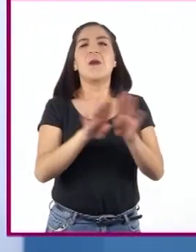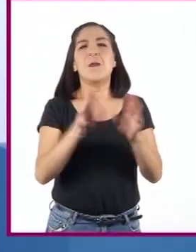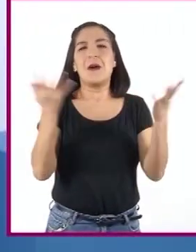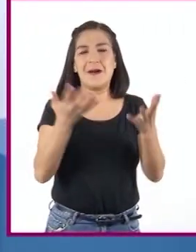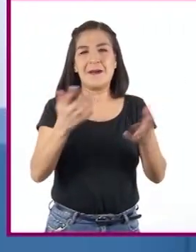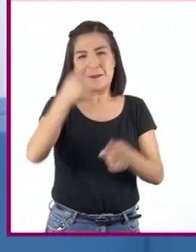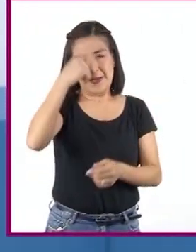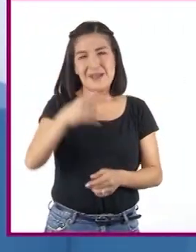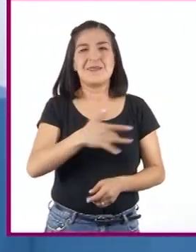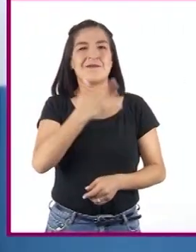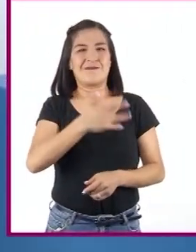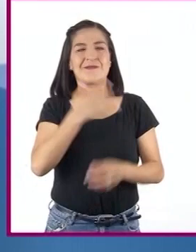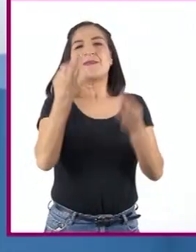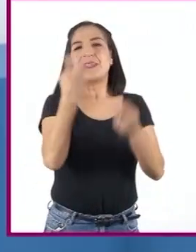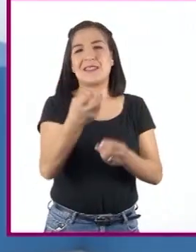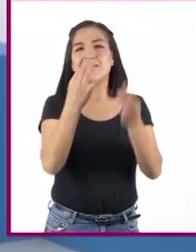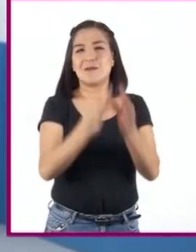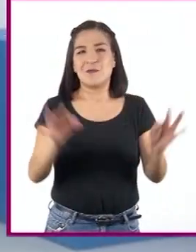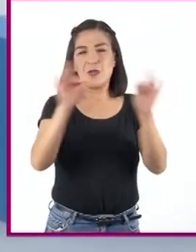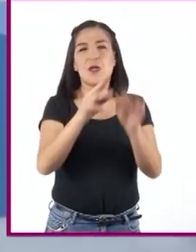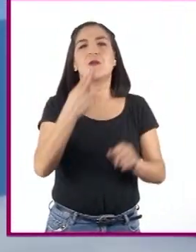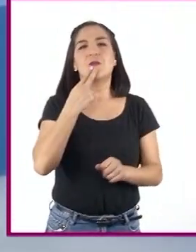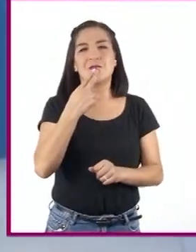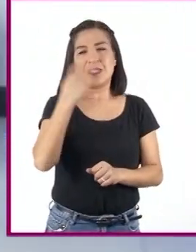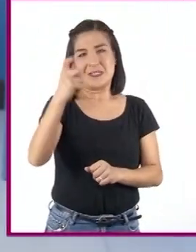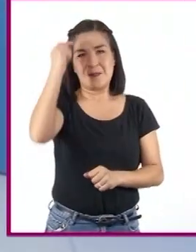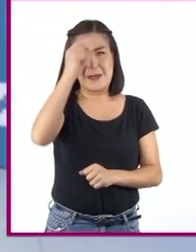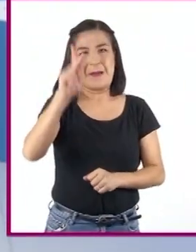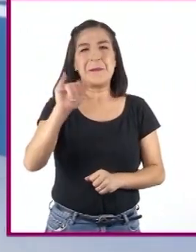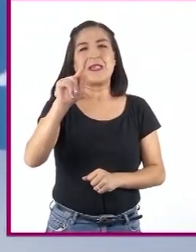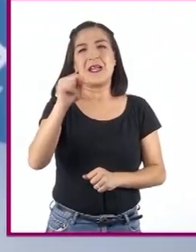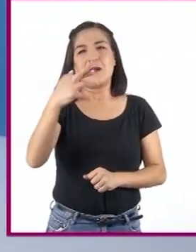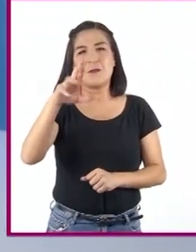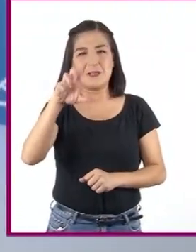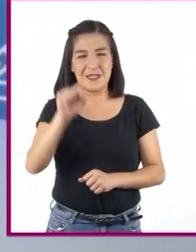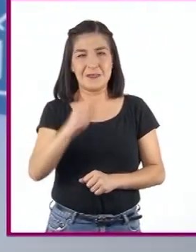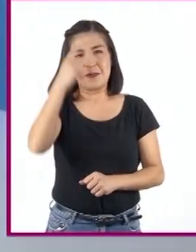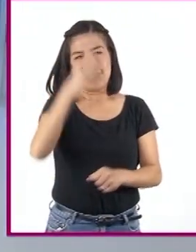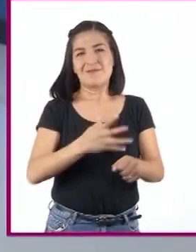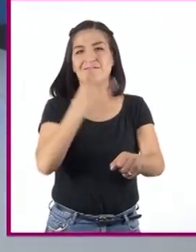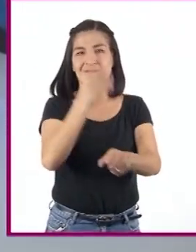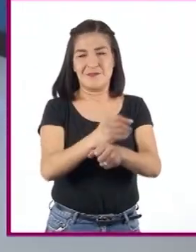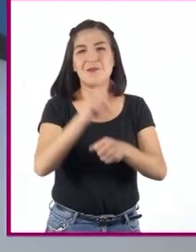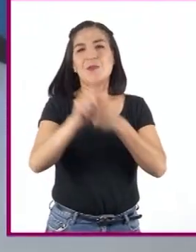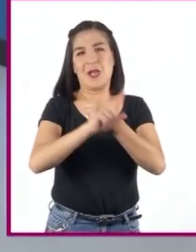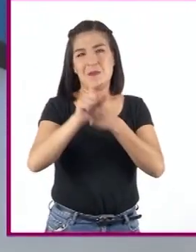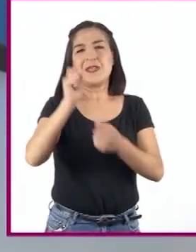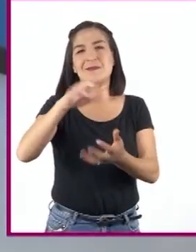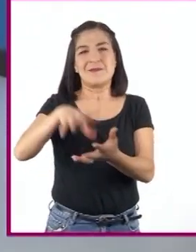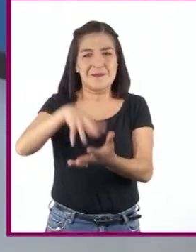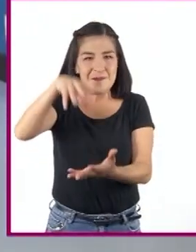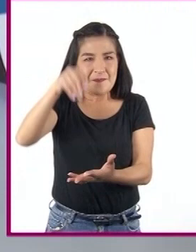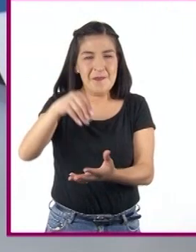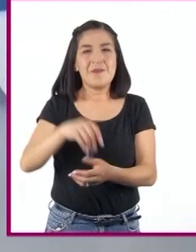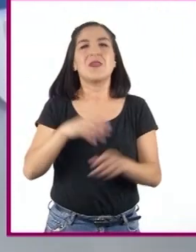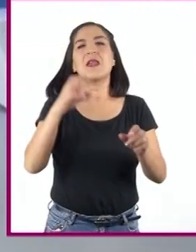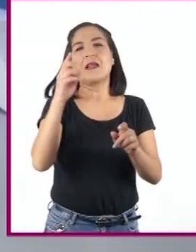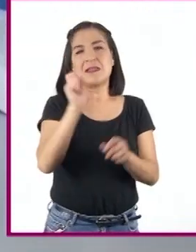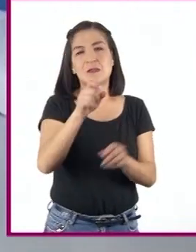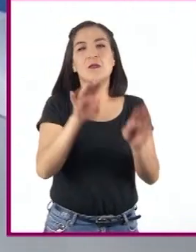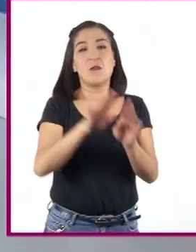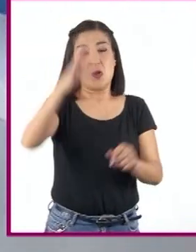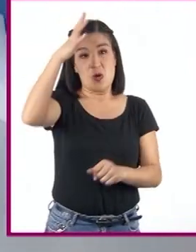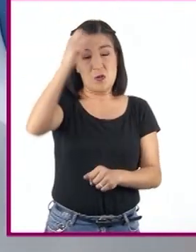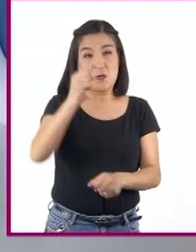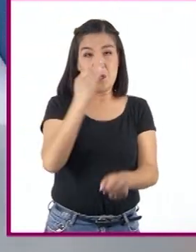permitido apreciar la importancia de la utilidad del teorema de Pitágoras al resolver problemas geométricos. Tengan la certeza de que los conceptos